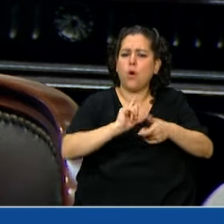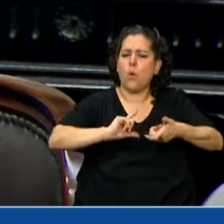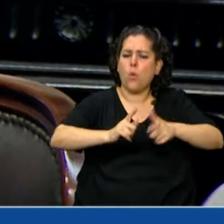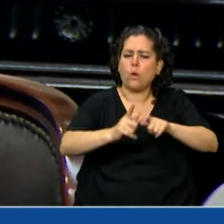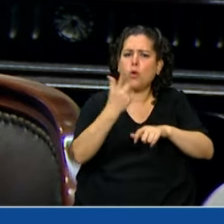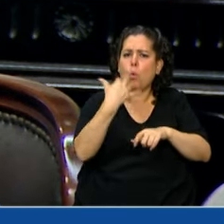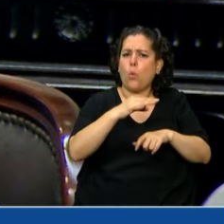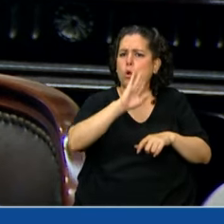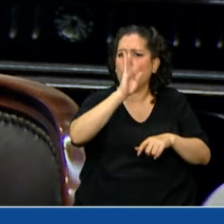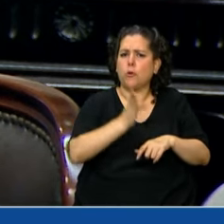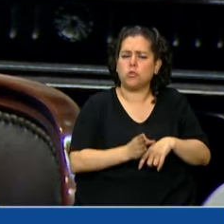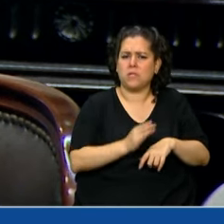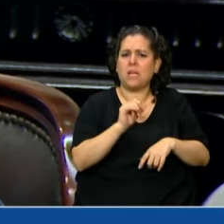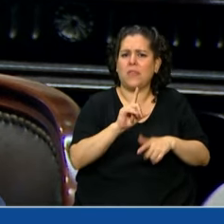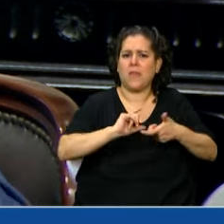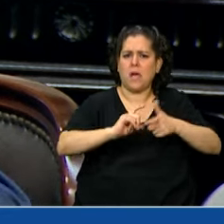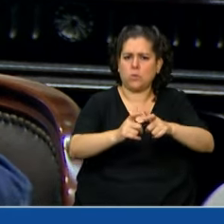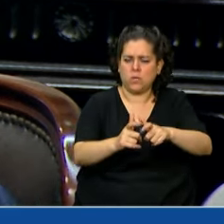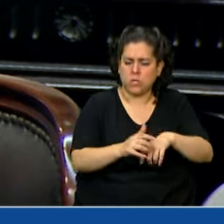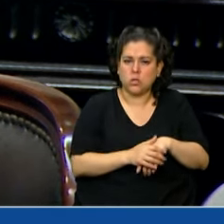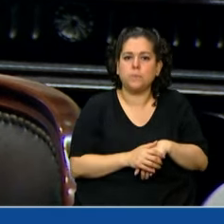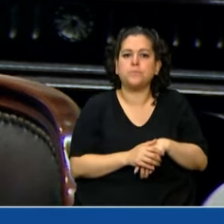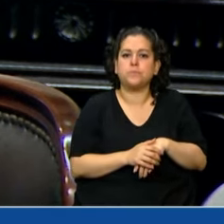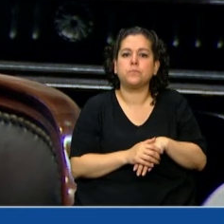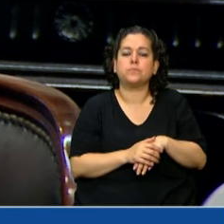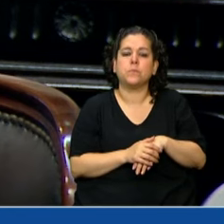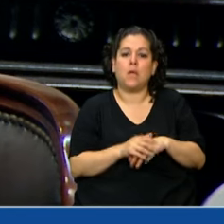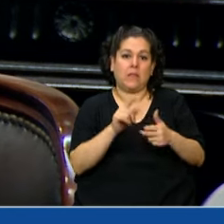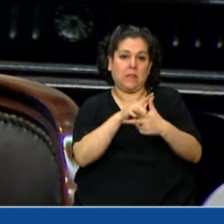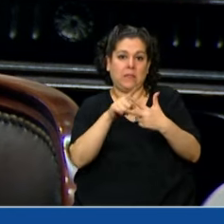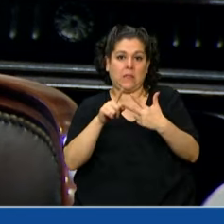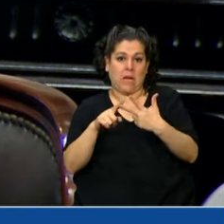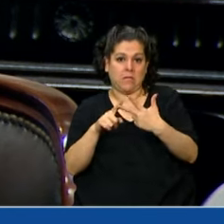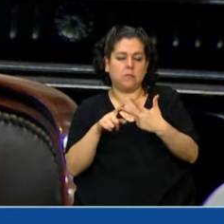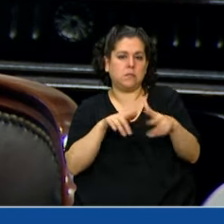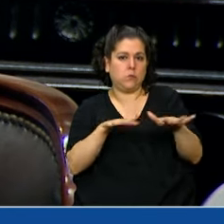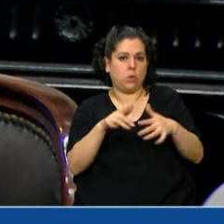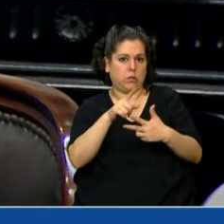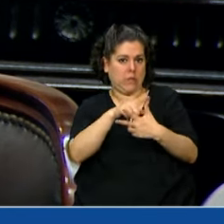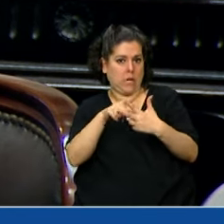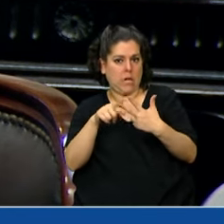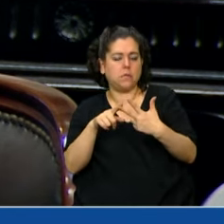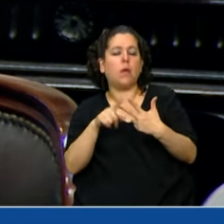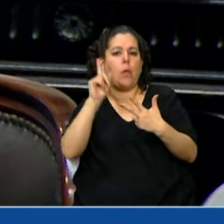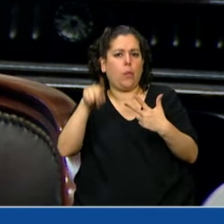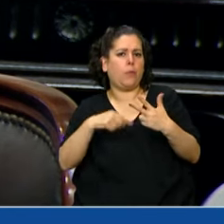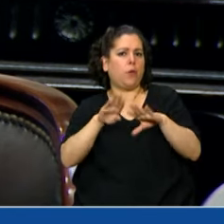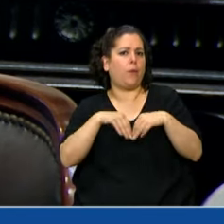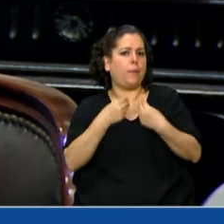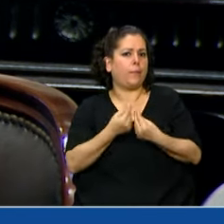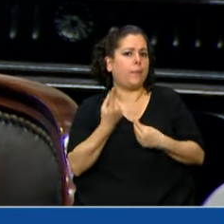índice de actualización la combinación de estos tres factores produjo como